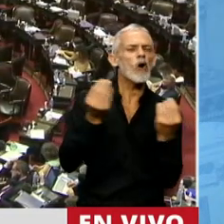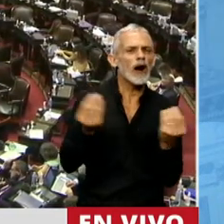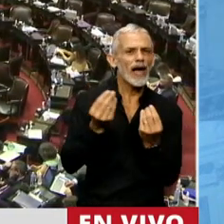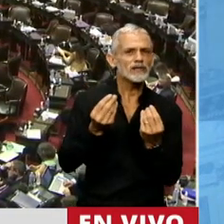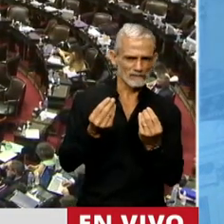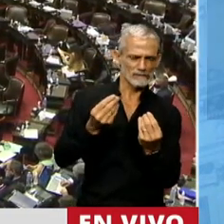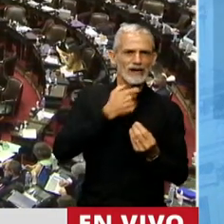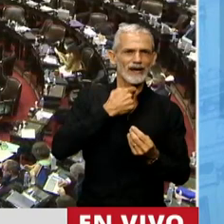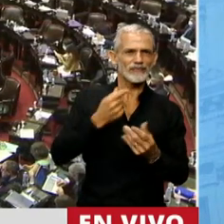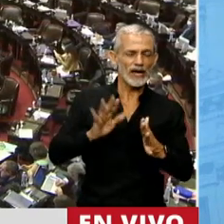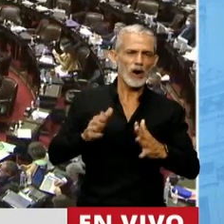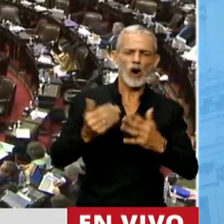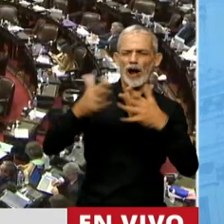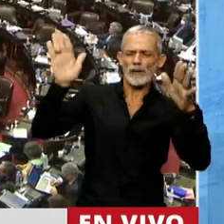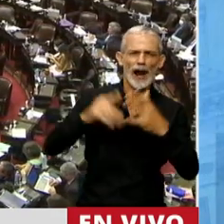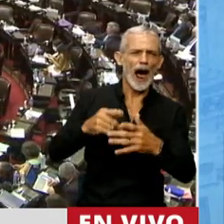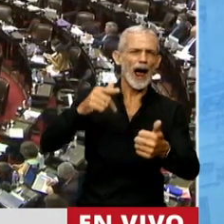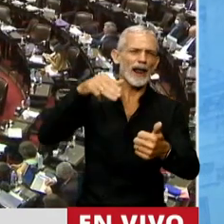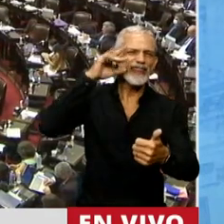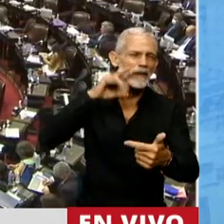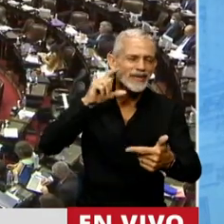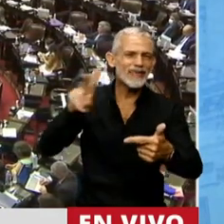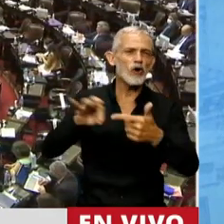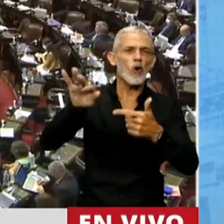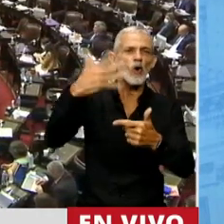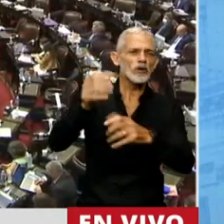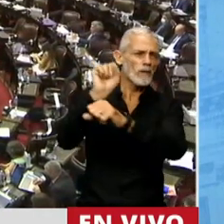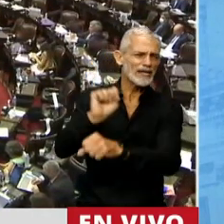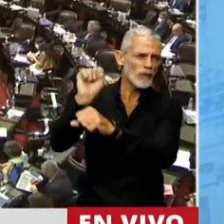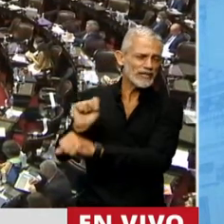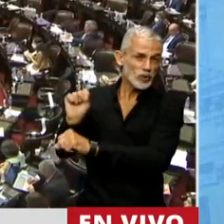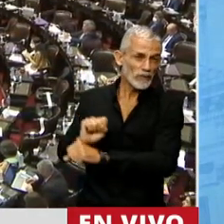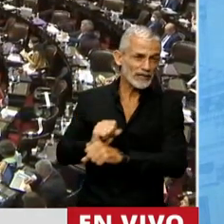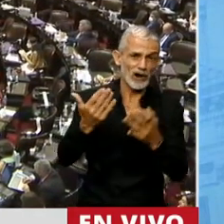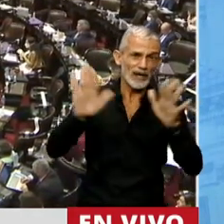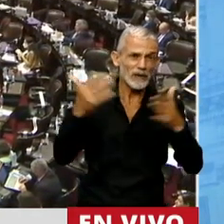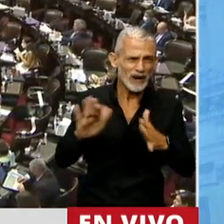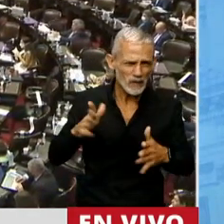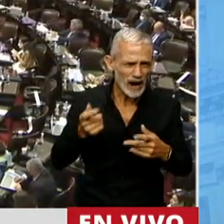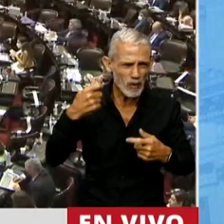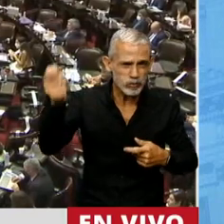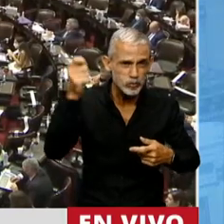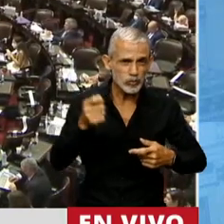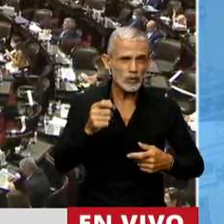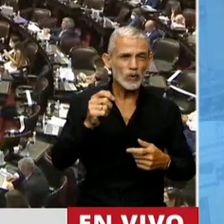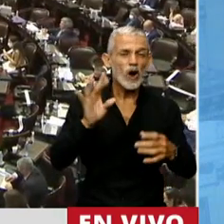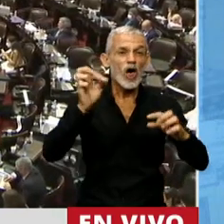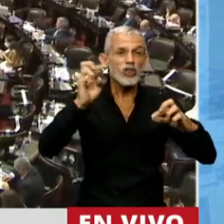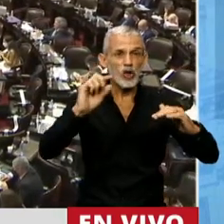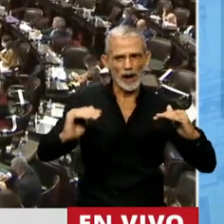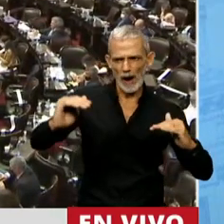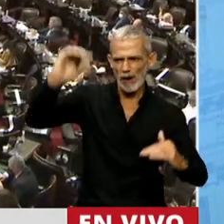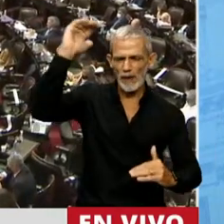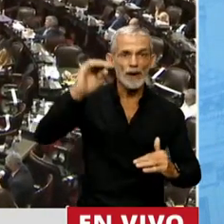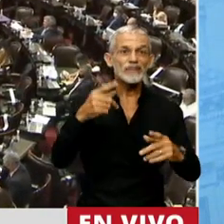a intentar liberar a De Vido, al Pata Medina y otros tantos presos tristemente célebres. El luz se dispara y pasamos de la promesa